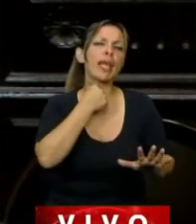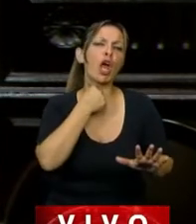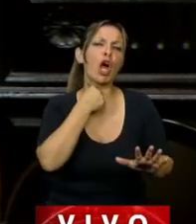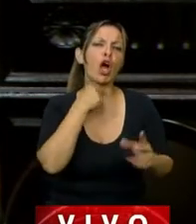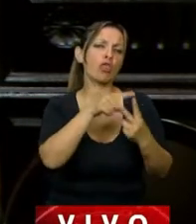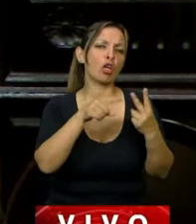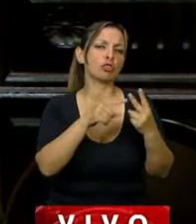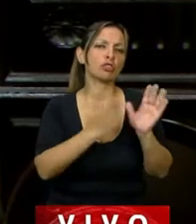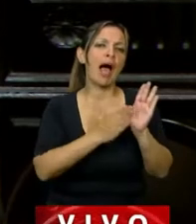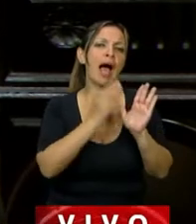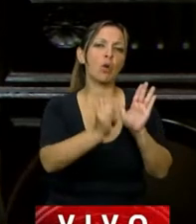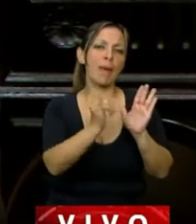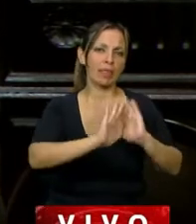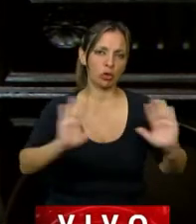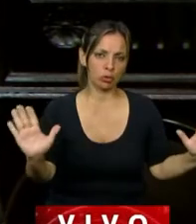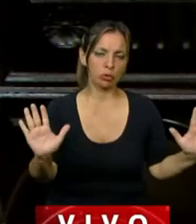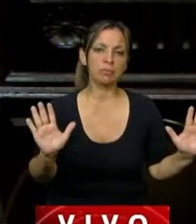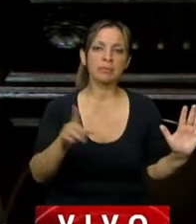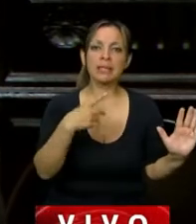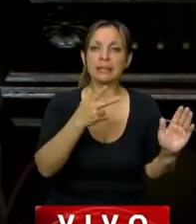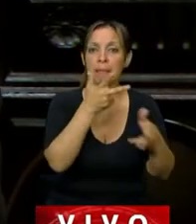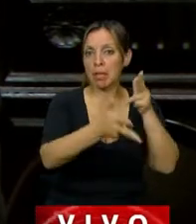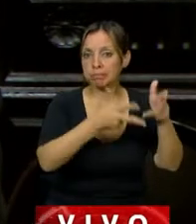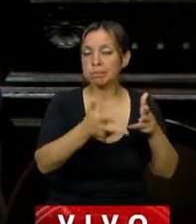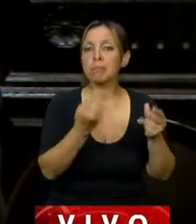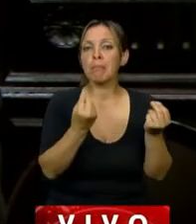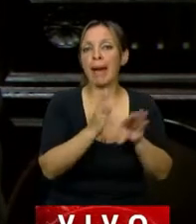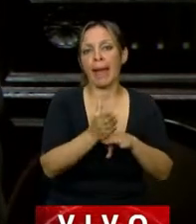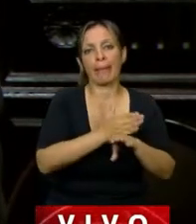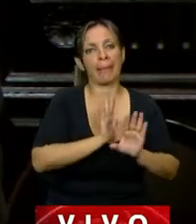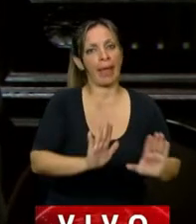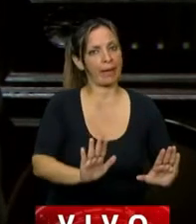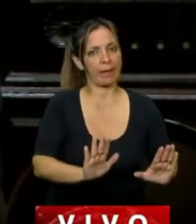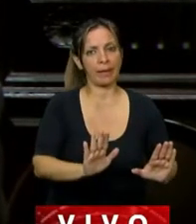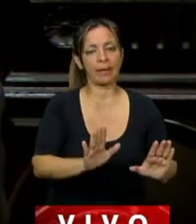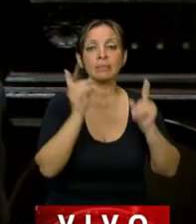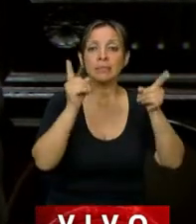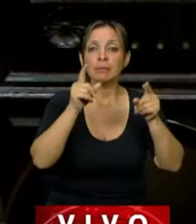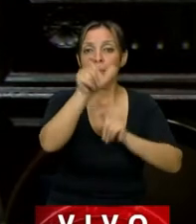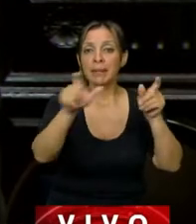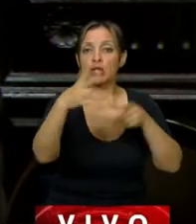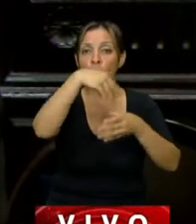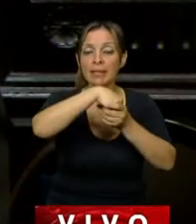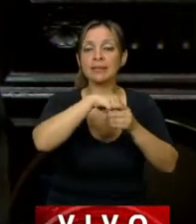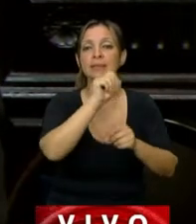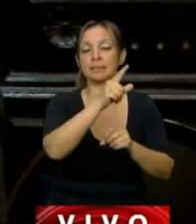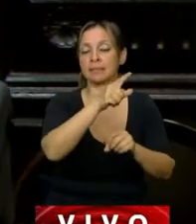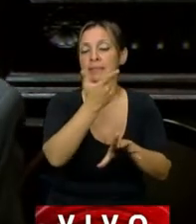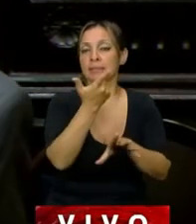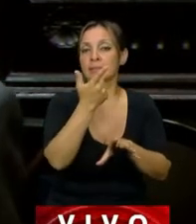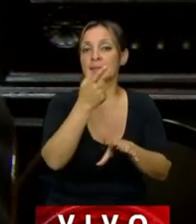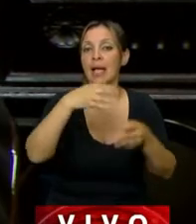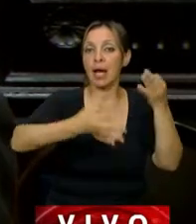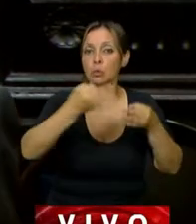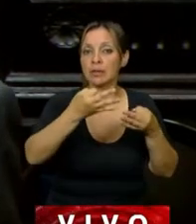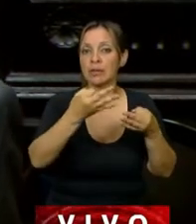dos argumentos que siempre se plantean para evitar que los efectores del Poder Judicial paguen ganancias. Uno de ellos tiene que ver con